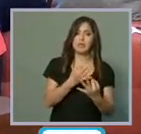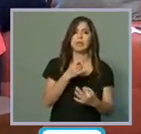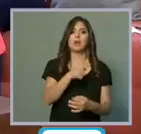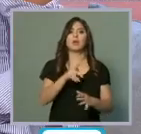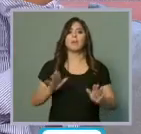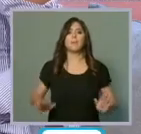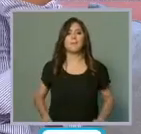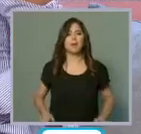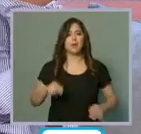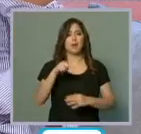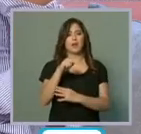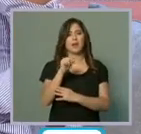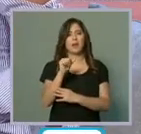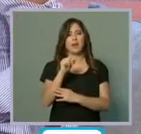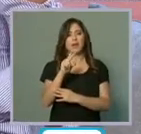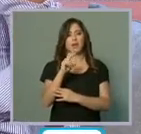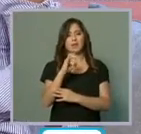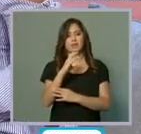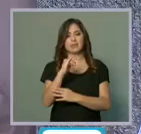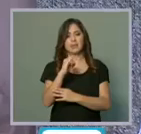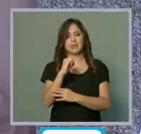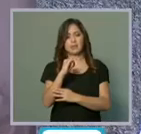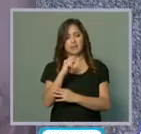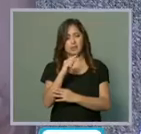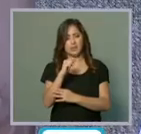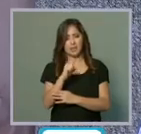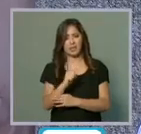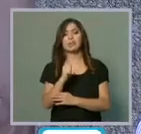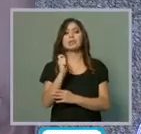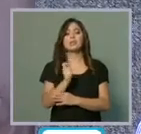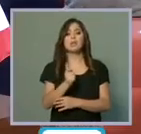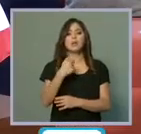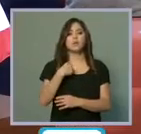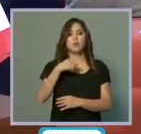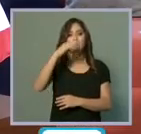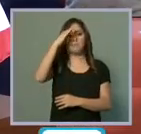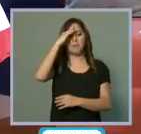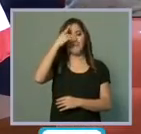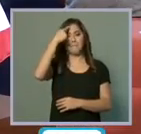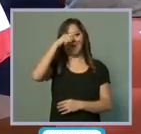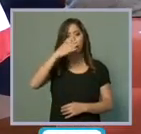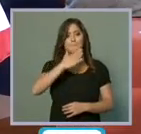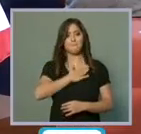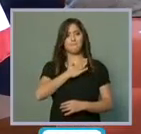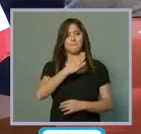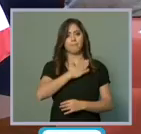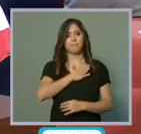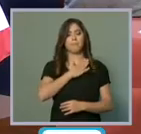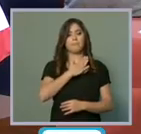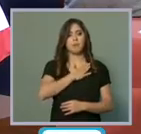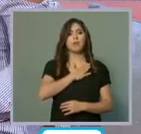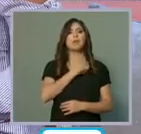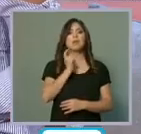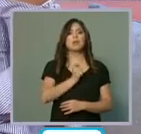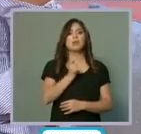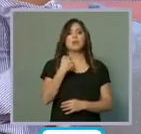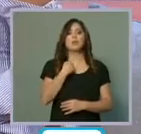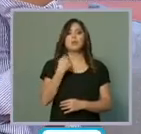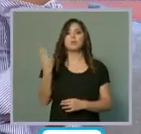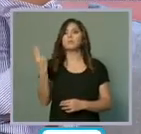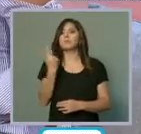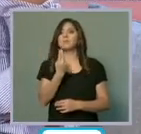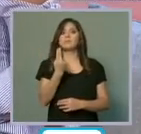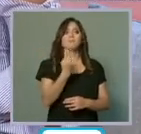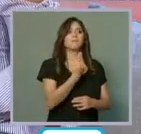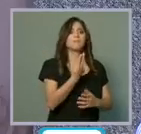personalidades narcisistas, que son estas personas que solo piensan en sí mismos, tienen una dificultad para depender. Sí, claro. Entonces, Sí. visto